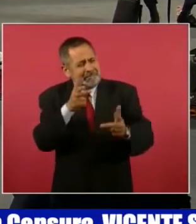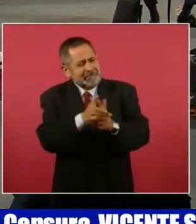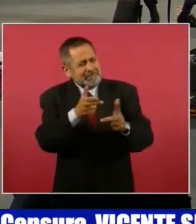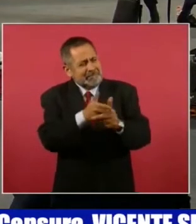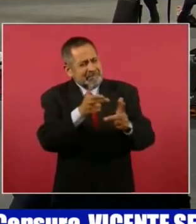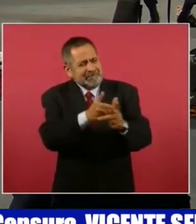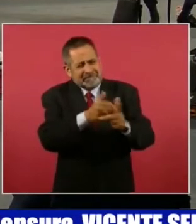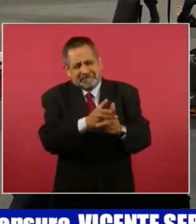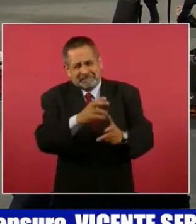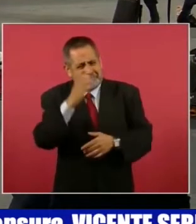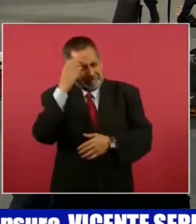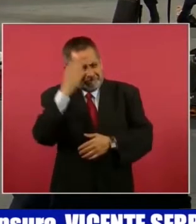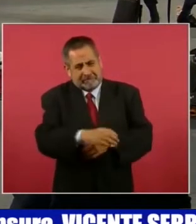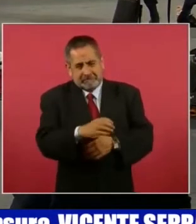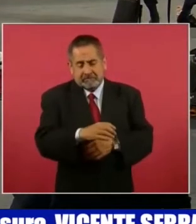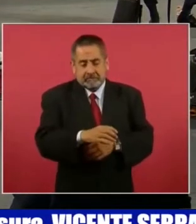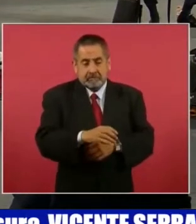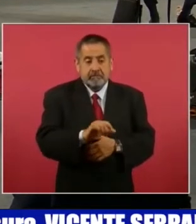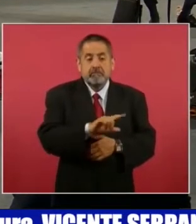pasado le subieron más.